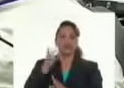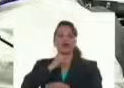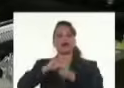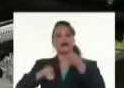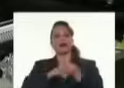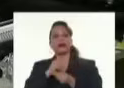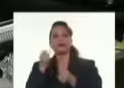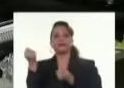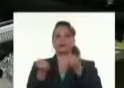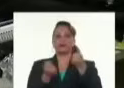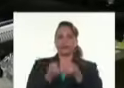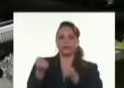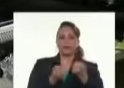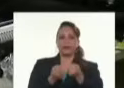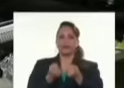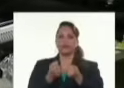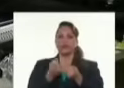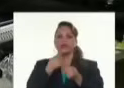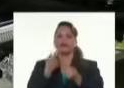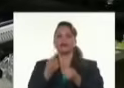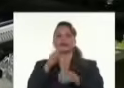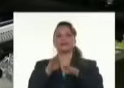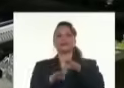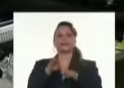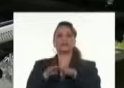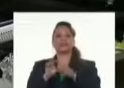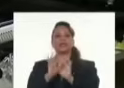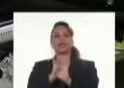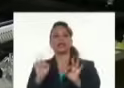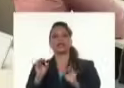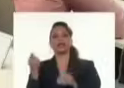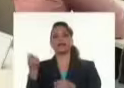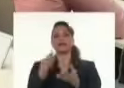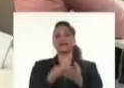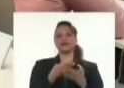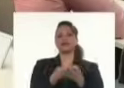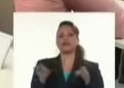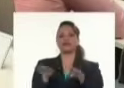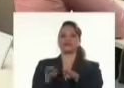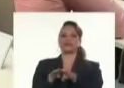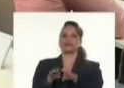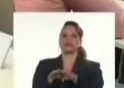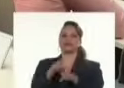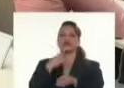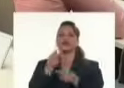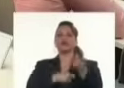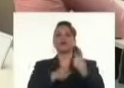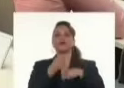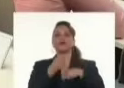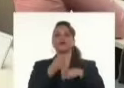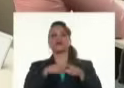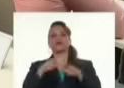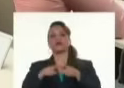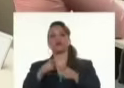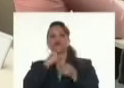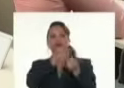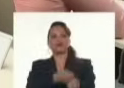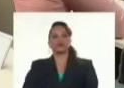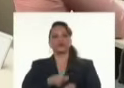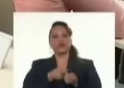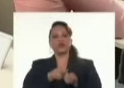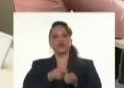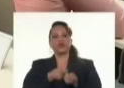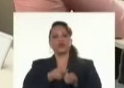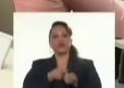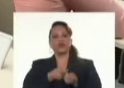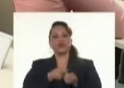del transporte el actual desequilibrio entre calidad y precio la comercialización de productos agropecuarios y otros asuntos